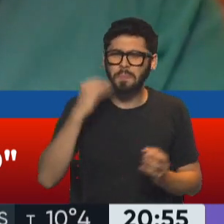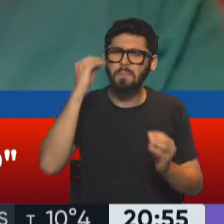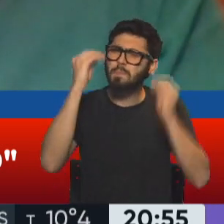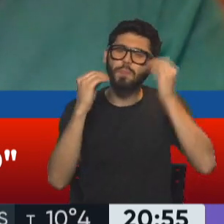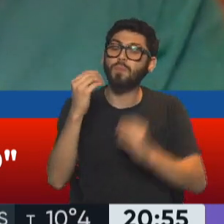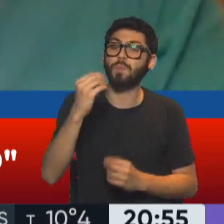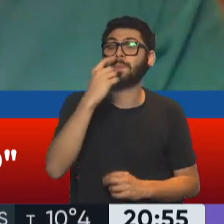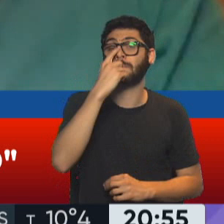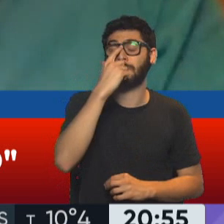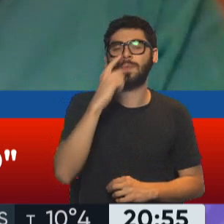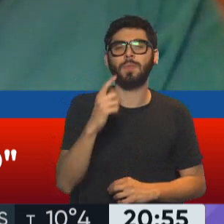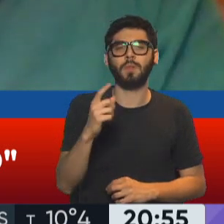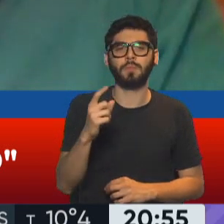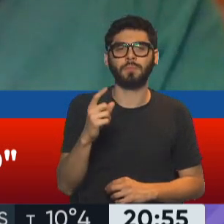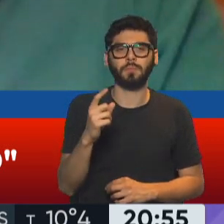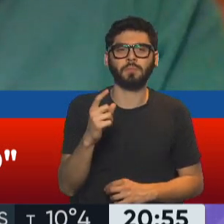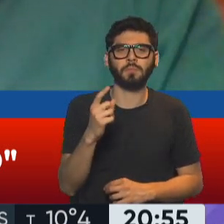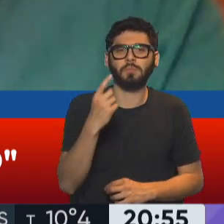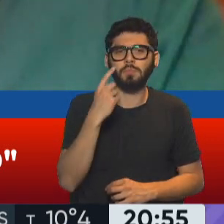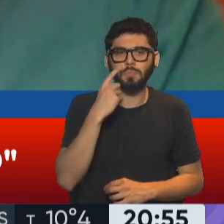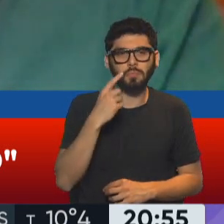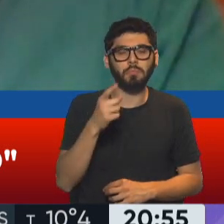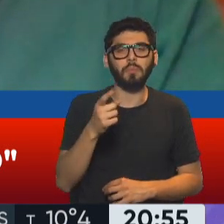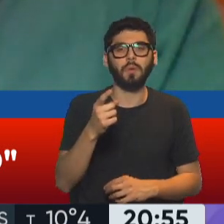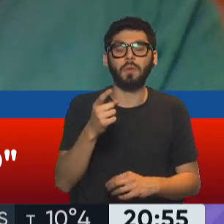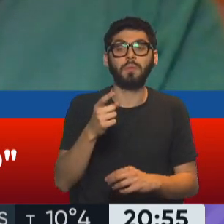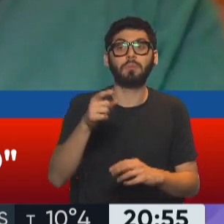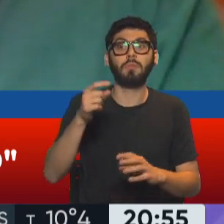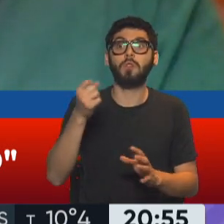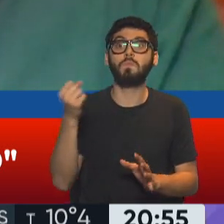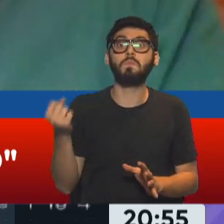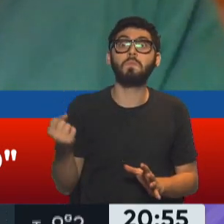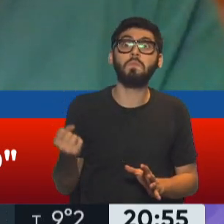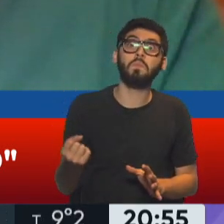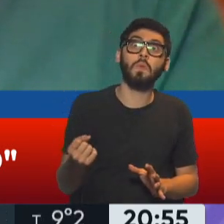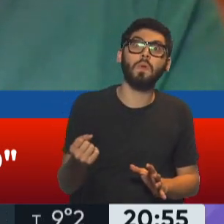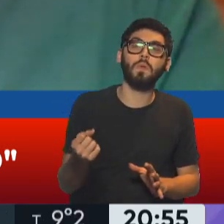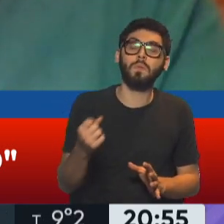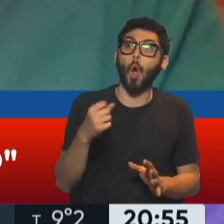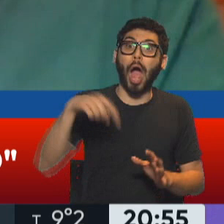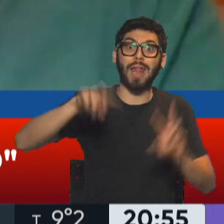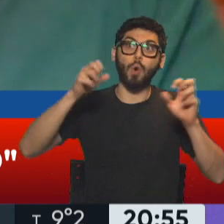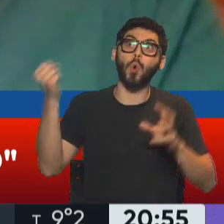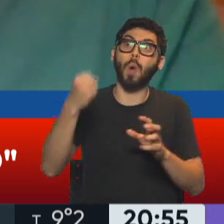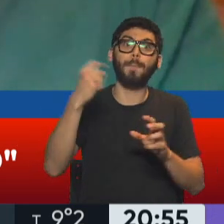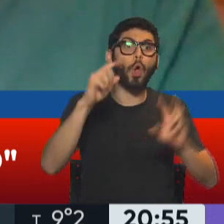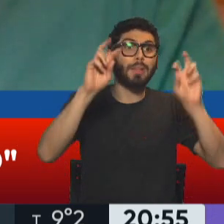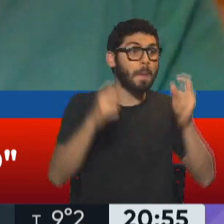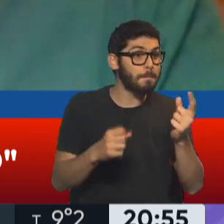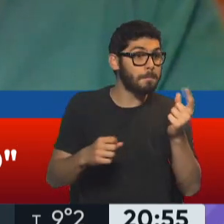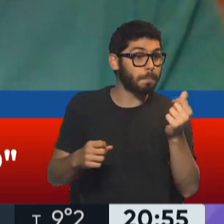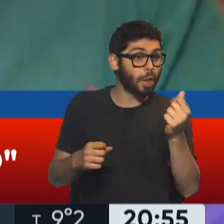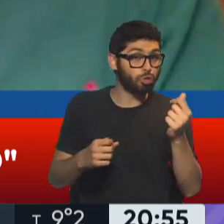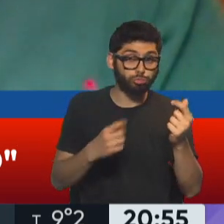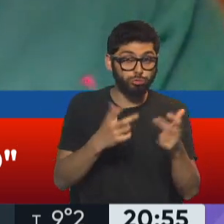veo que se manifieste con la misma importancia, digamos, preocupación con respecto a los precios, porque estamos